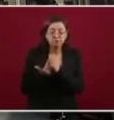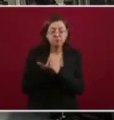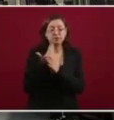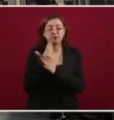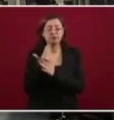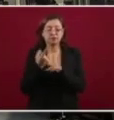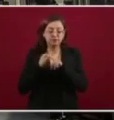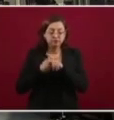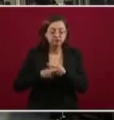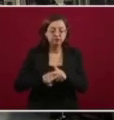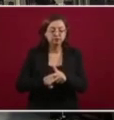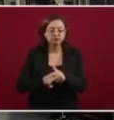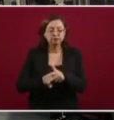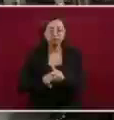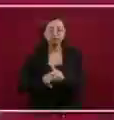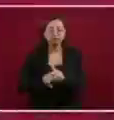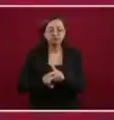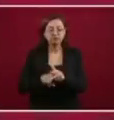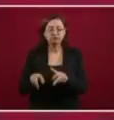madrugada.